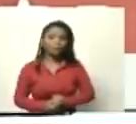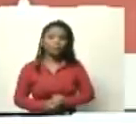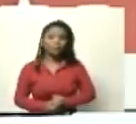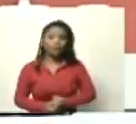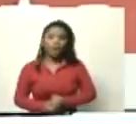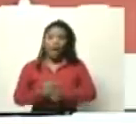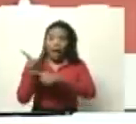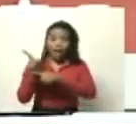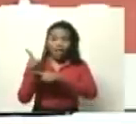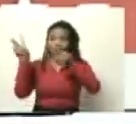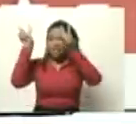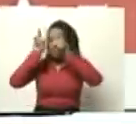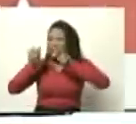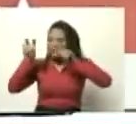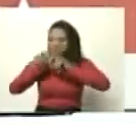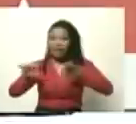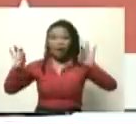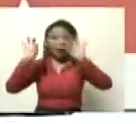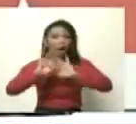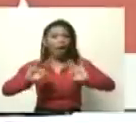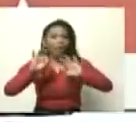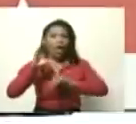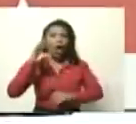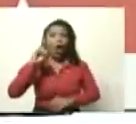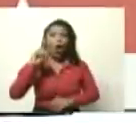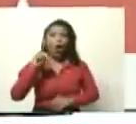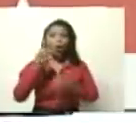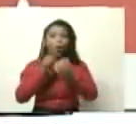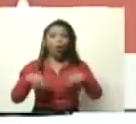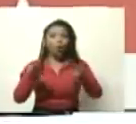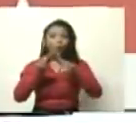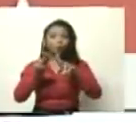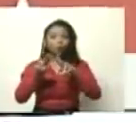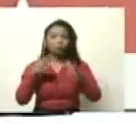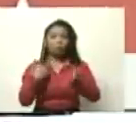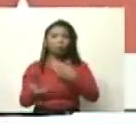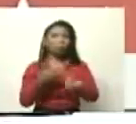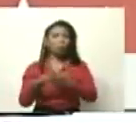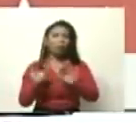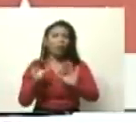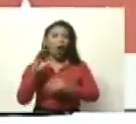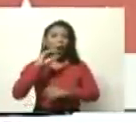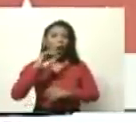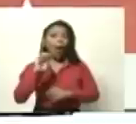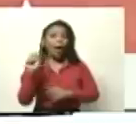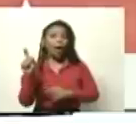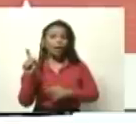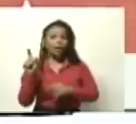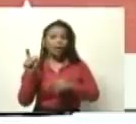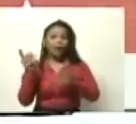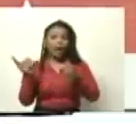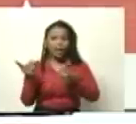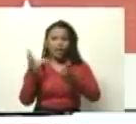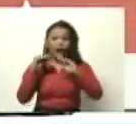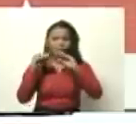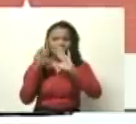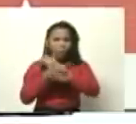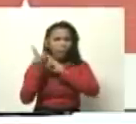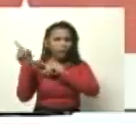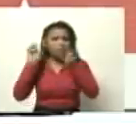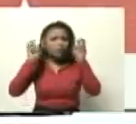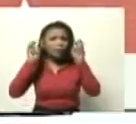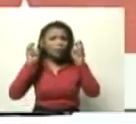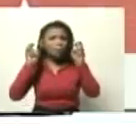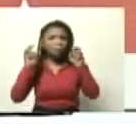Eso no lo ha investigado nadie. La ONU, no le importa eso. La OEA ha tratado ese tema. No.